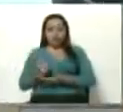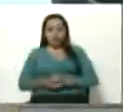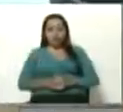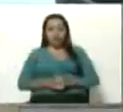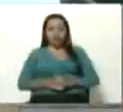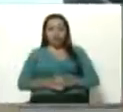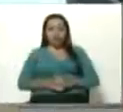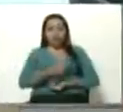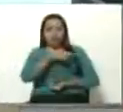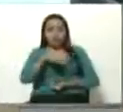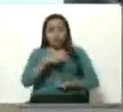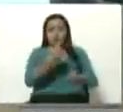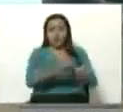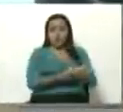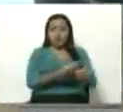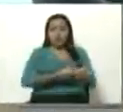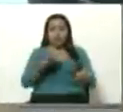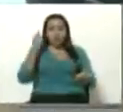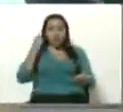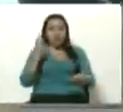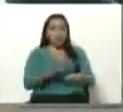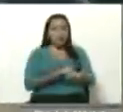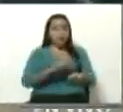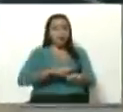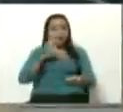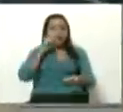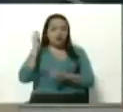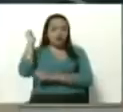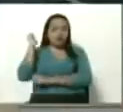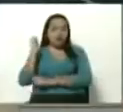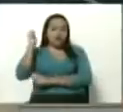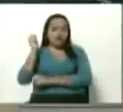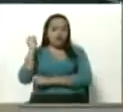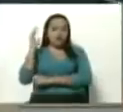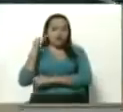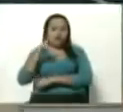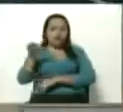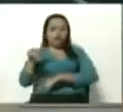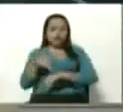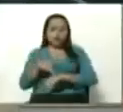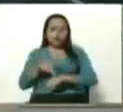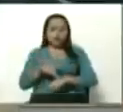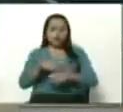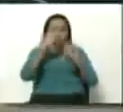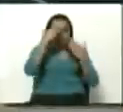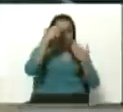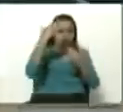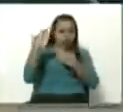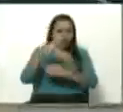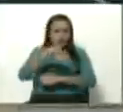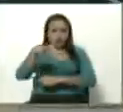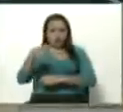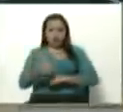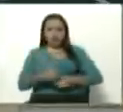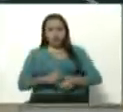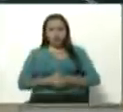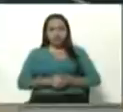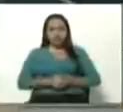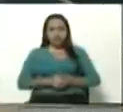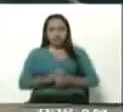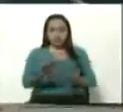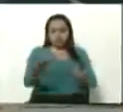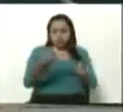hermanas, diputados de la Asamblea Nacional, Ricardo, mis saludos, Eduardo Puerta y